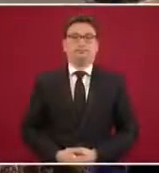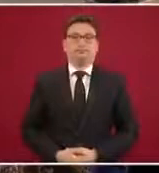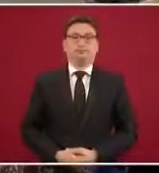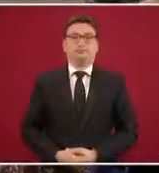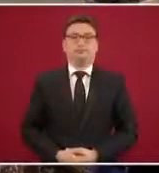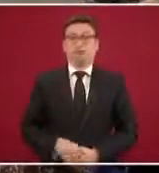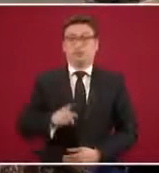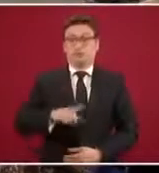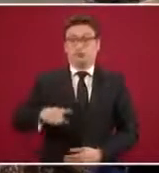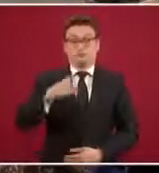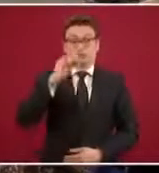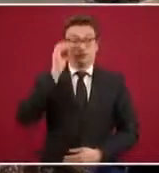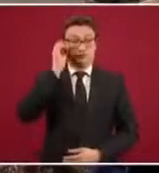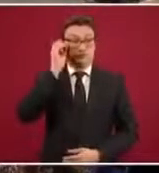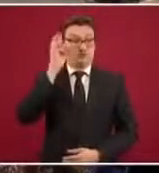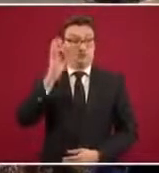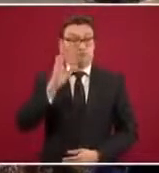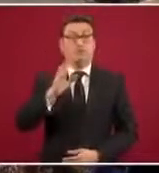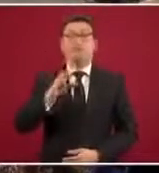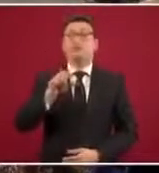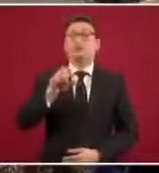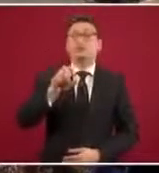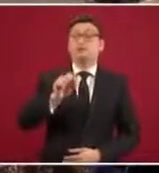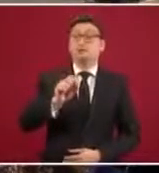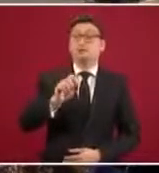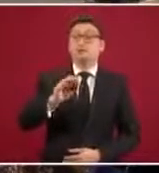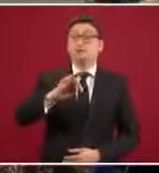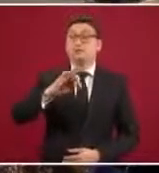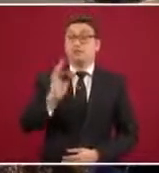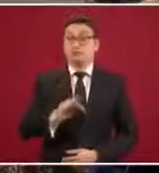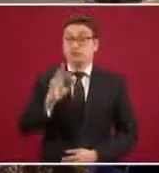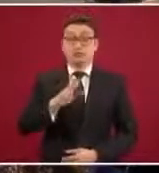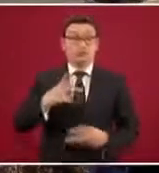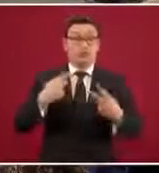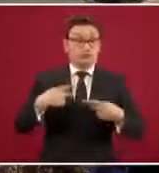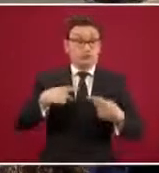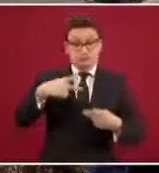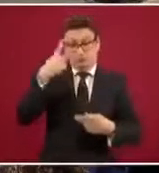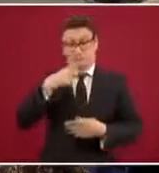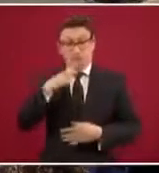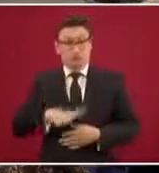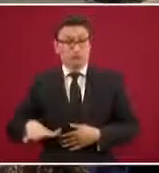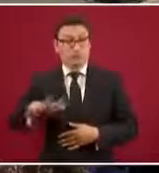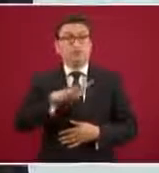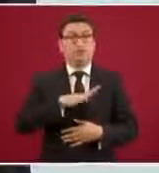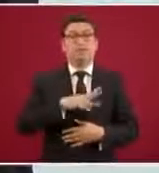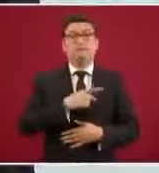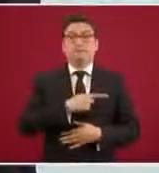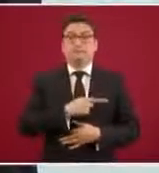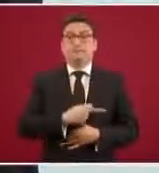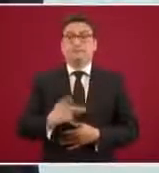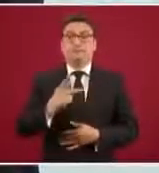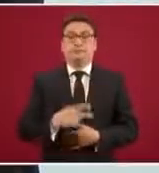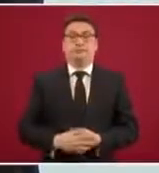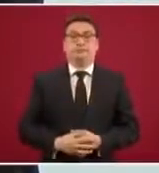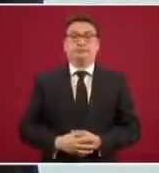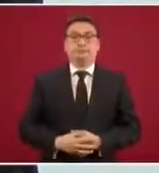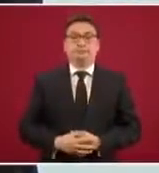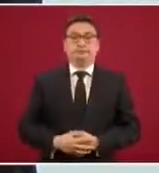No olviden que el 60% de los mexicanos vive en la pobreza,